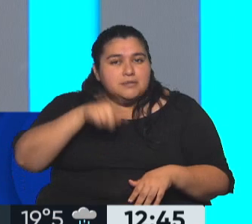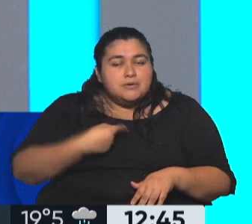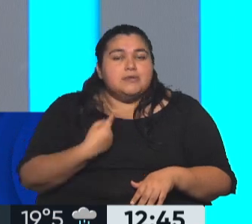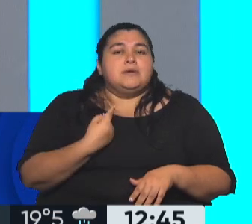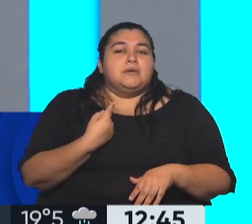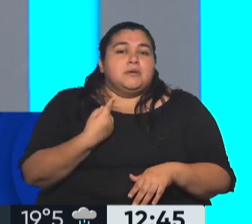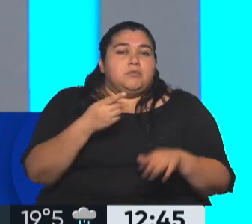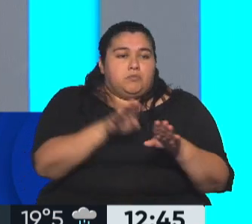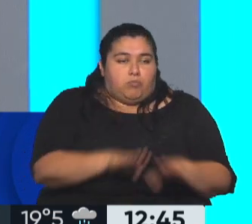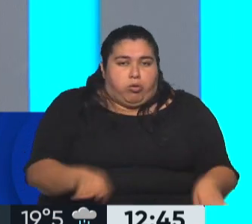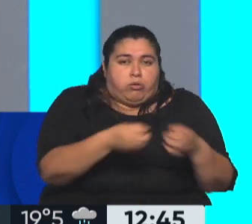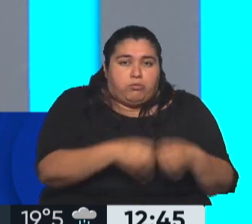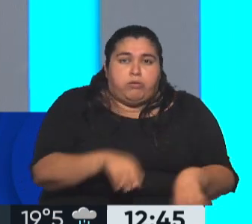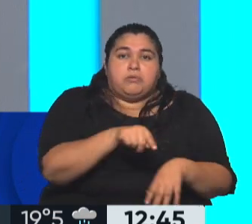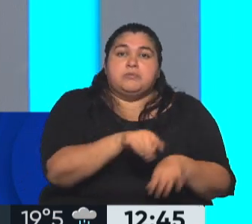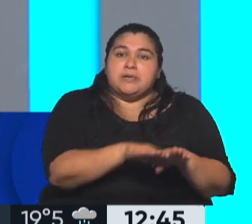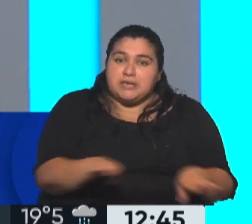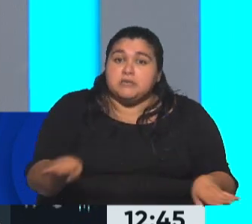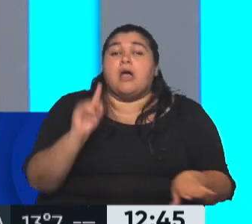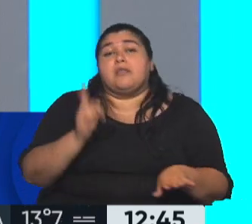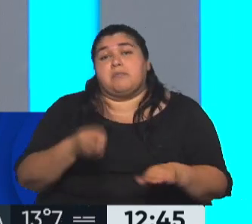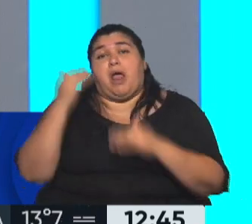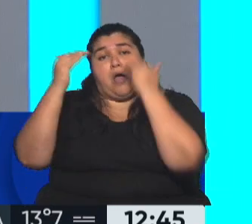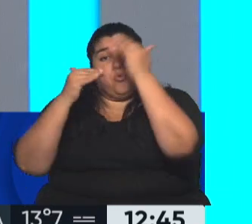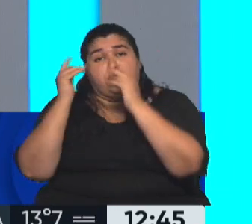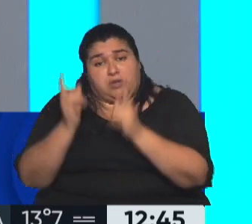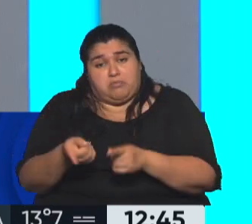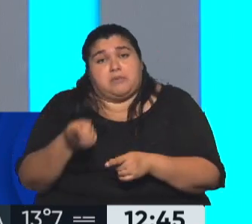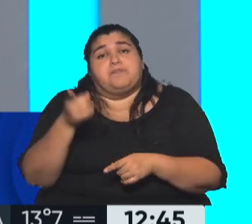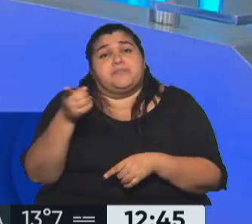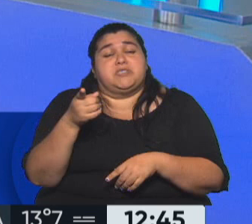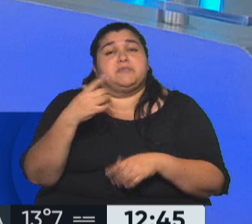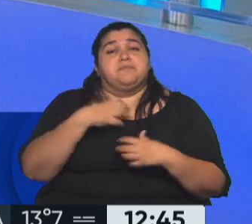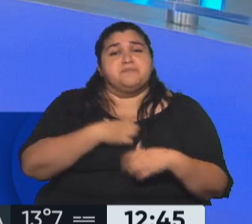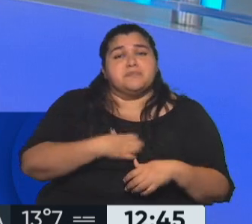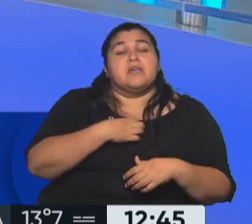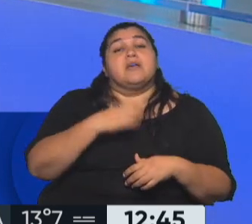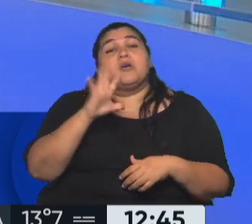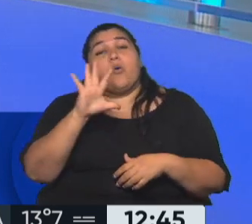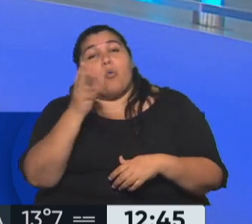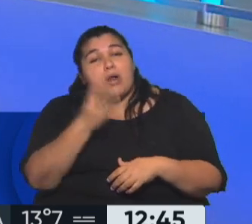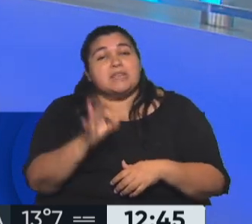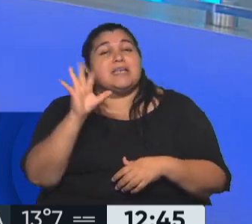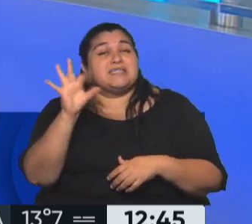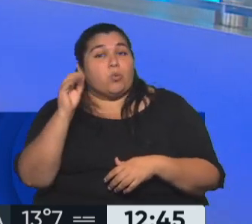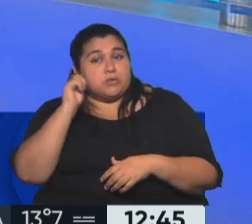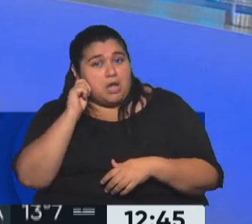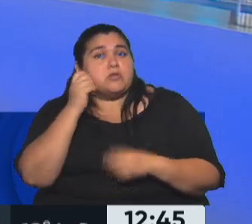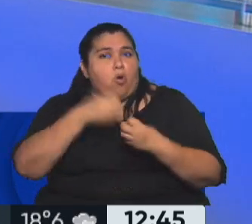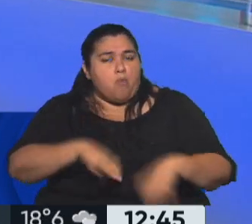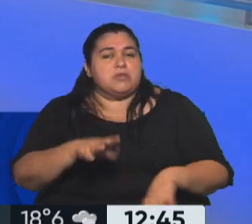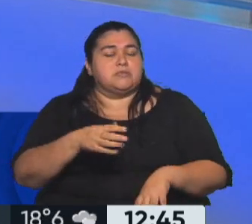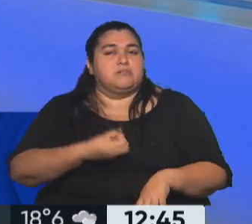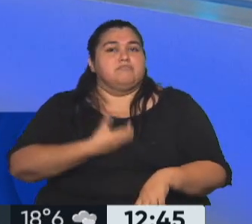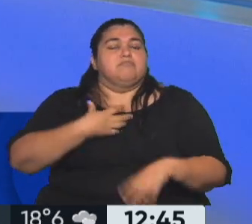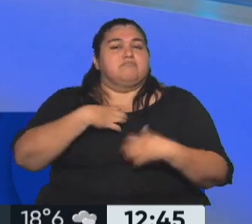en infancia, pero también en la vida adulta. Hay pacientes que con 40, 50 años o más pueden iniciar el asma.